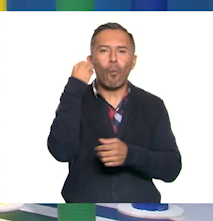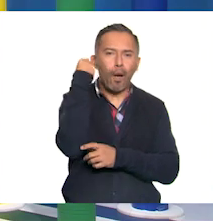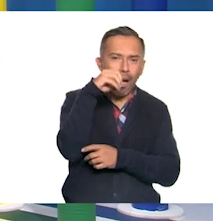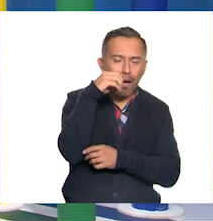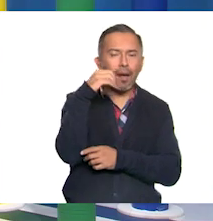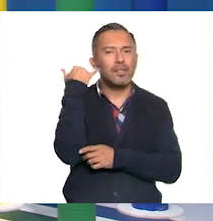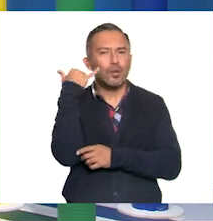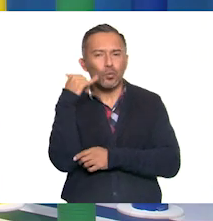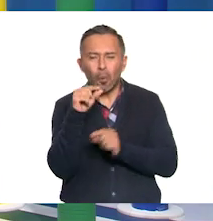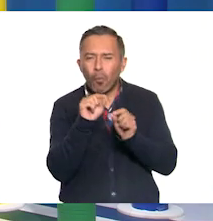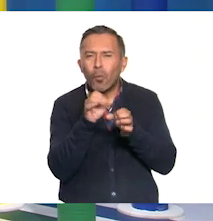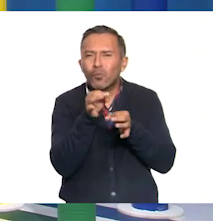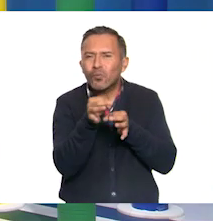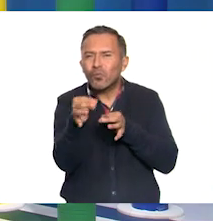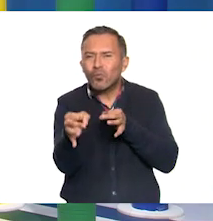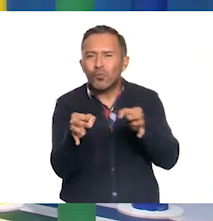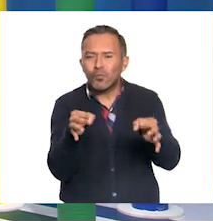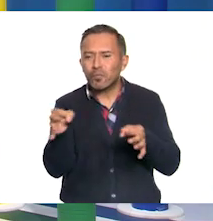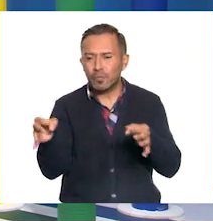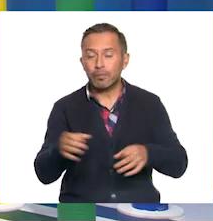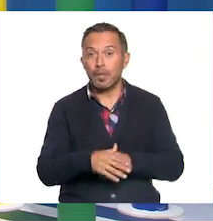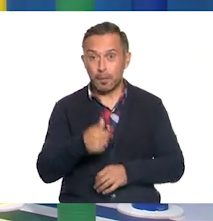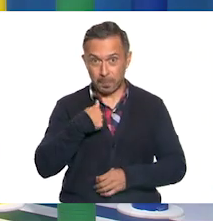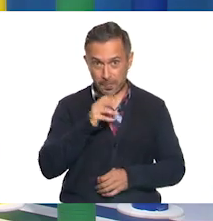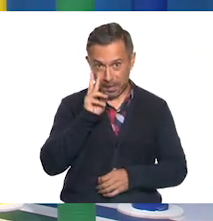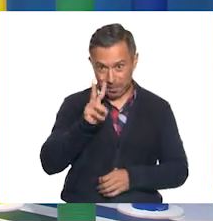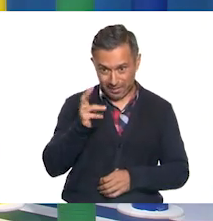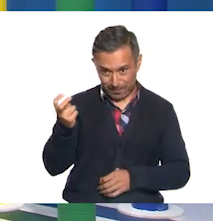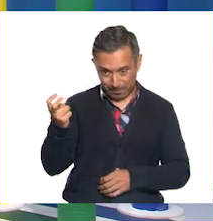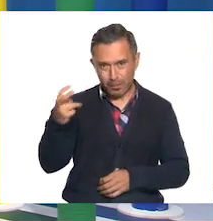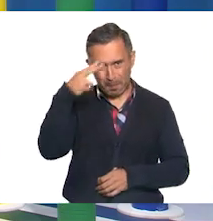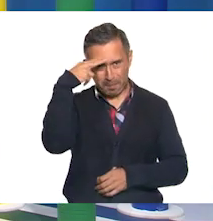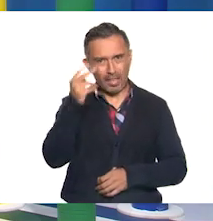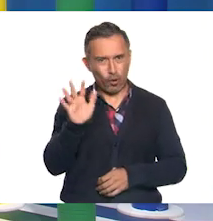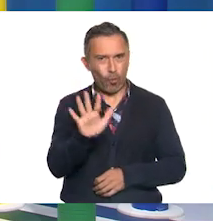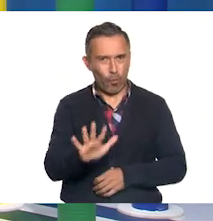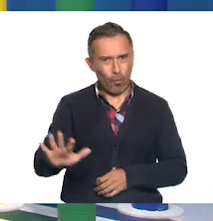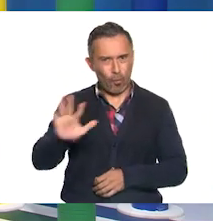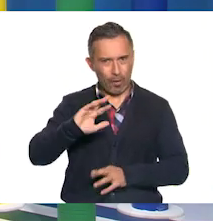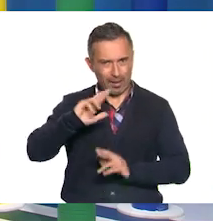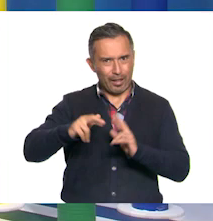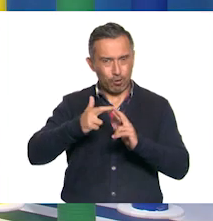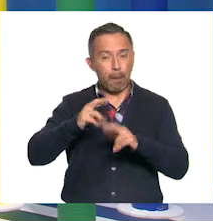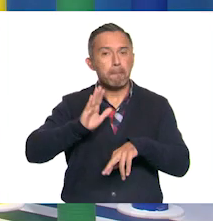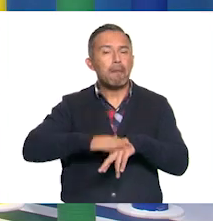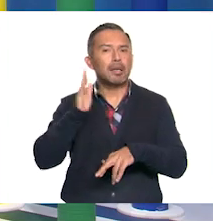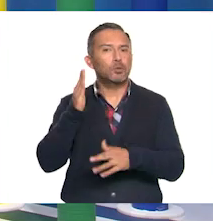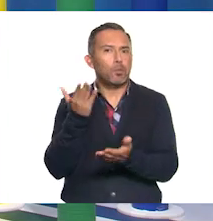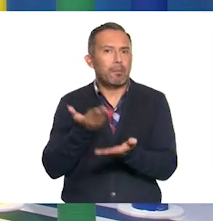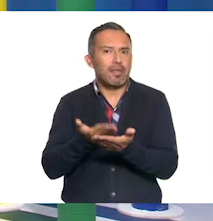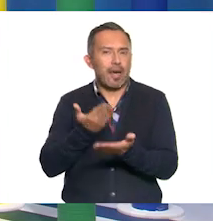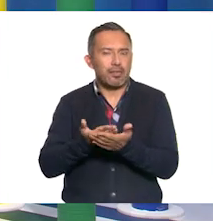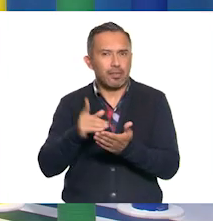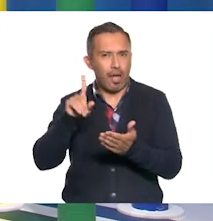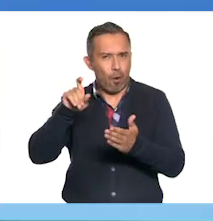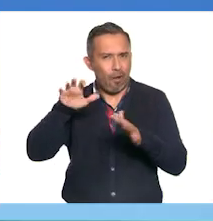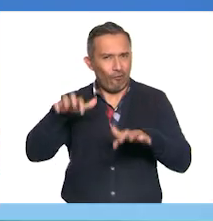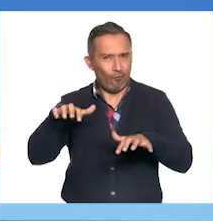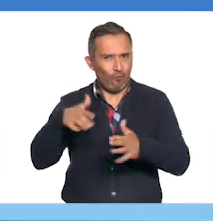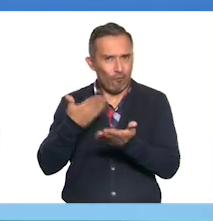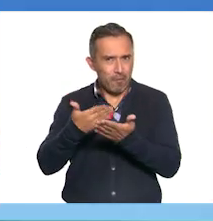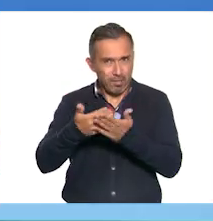Yucatán. Como podemos notar, esta es la región de México con mayor humedad que hemos analizado. ¿Se fijan,